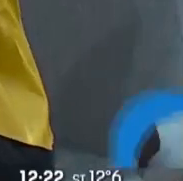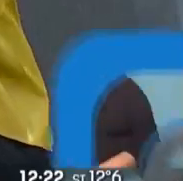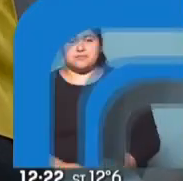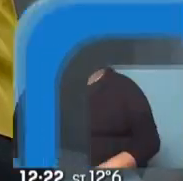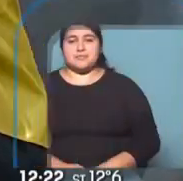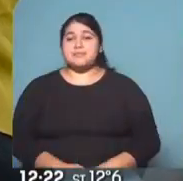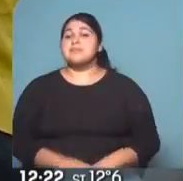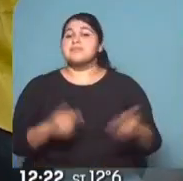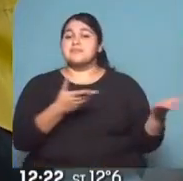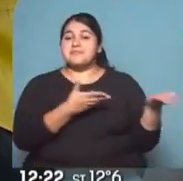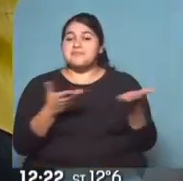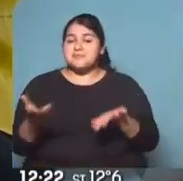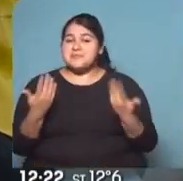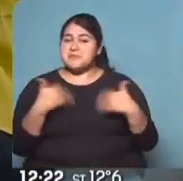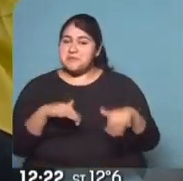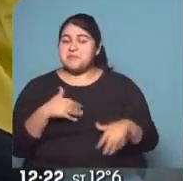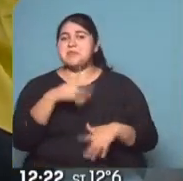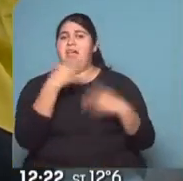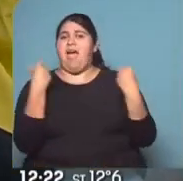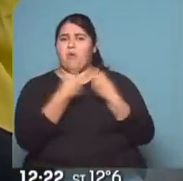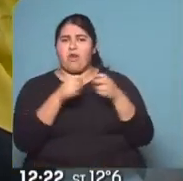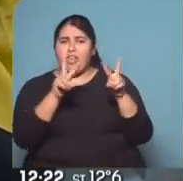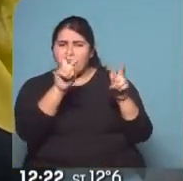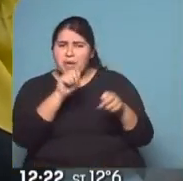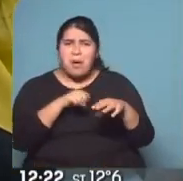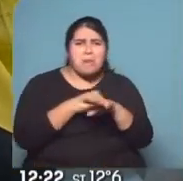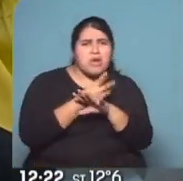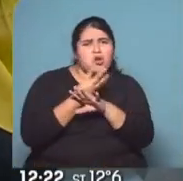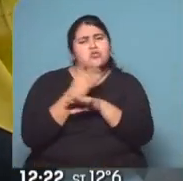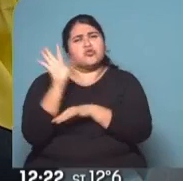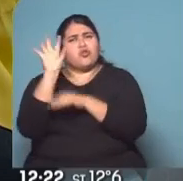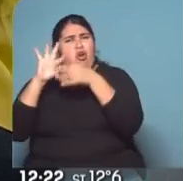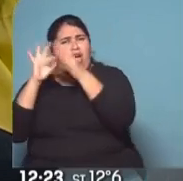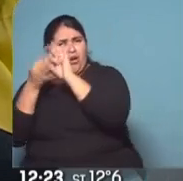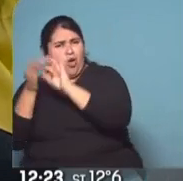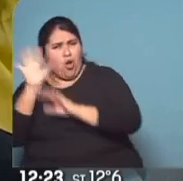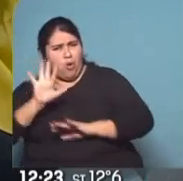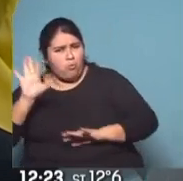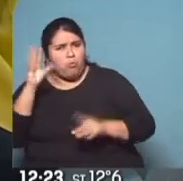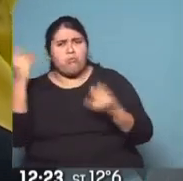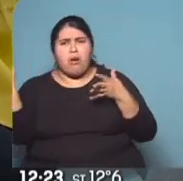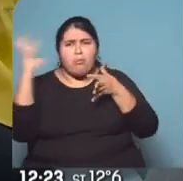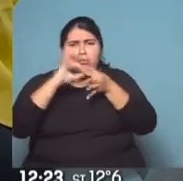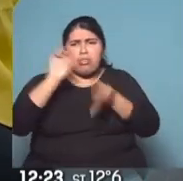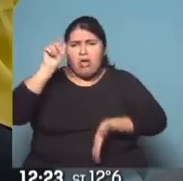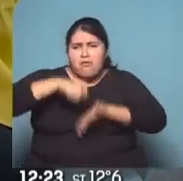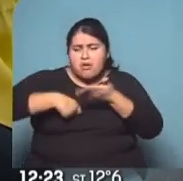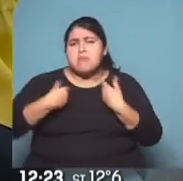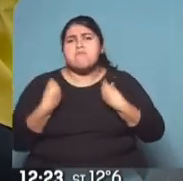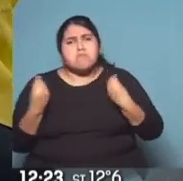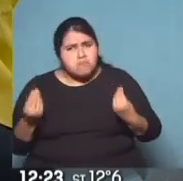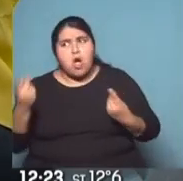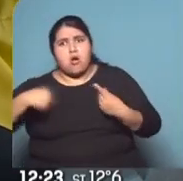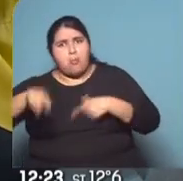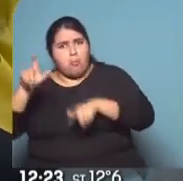bueno vamos a hablar del tan mentado acuerdo mercosur unión europea muchos estuvieron felices de que se haya llegado a este acuerdo